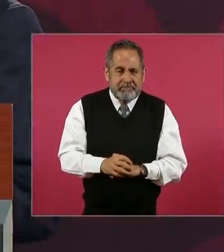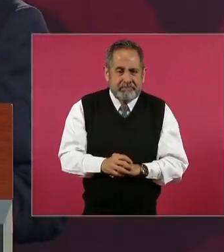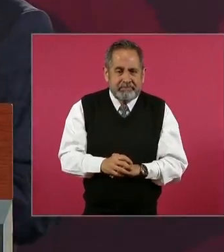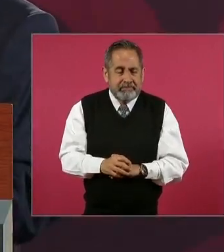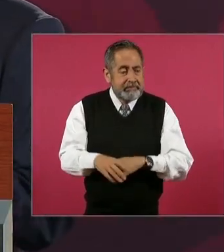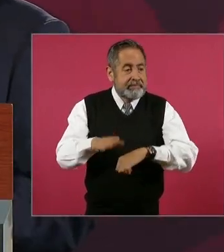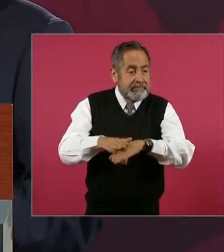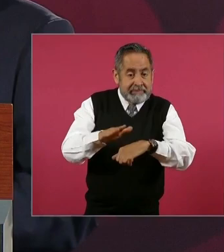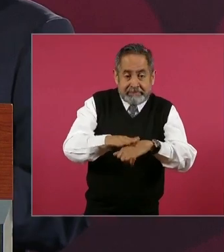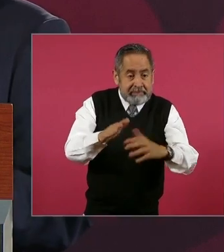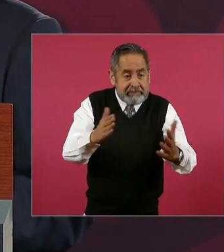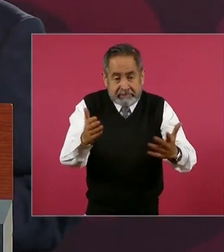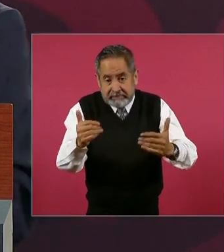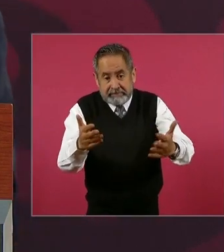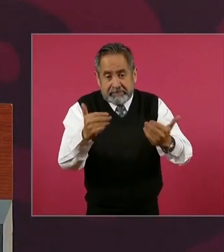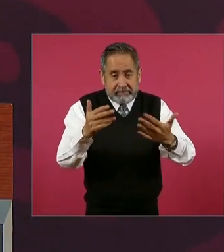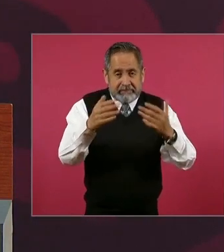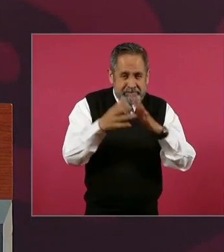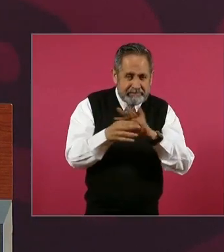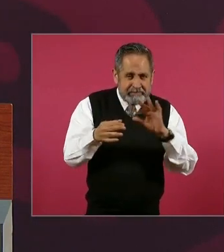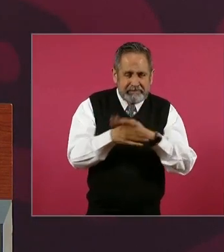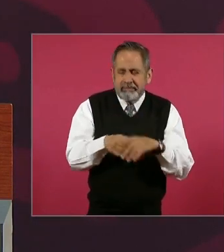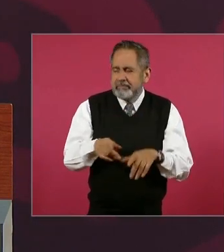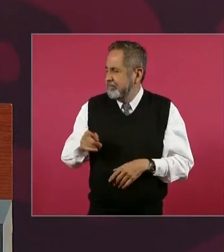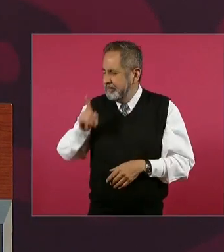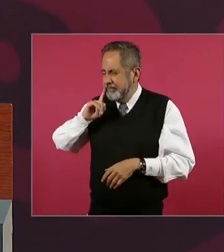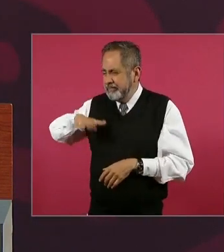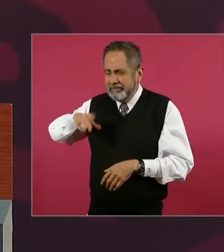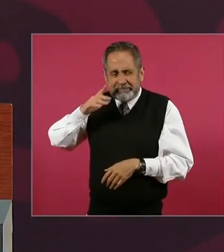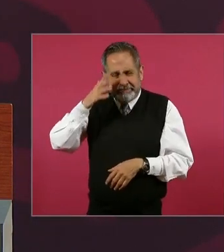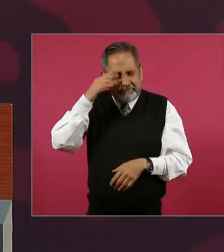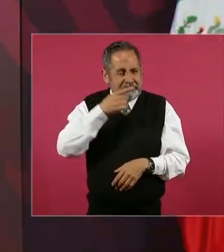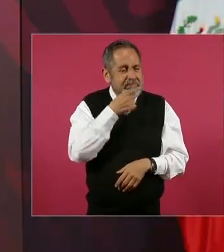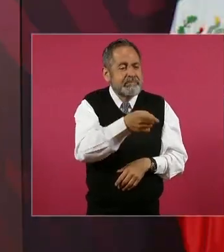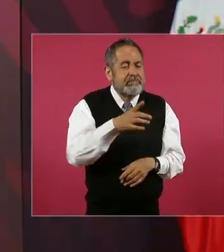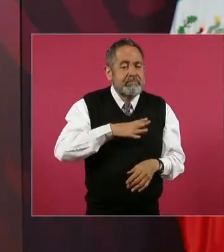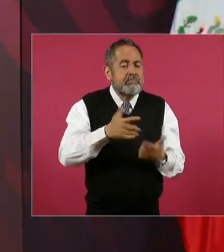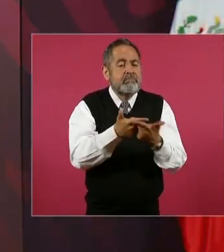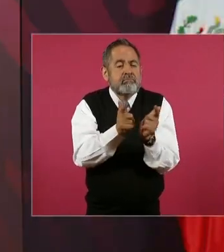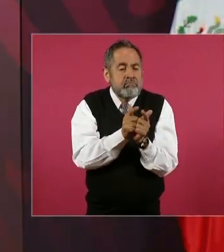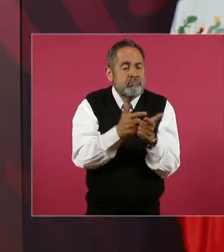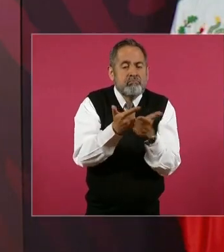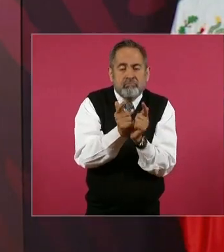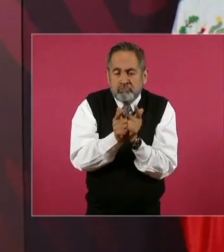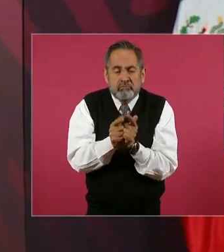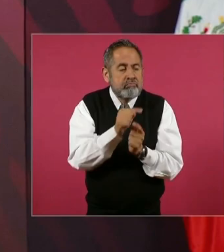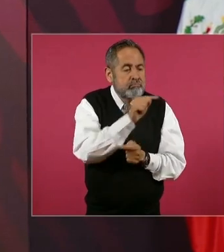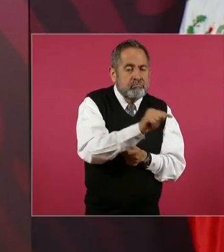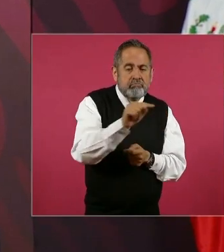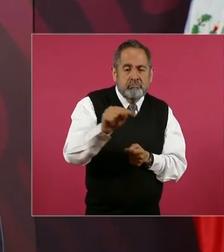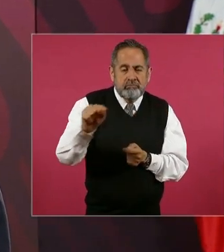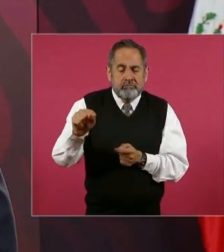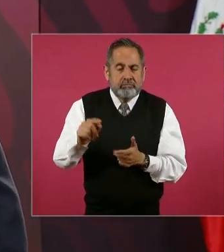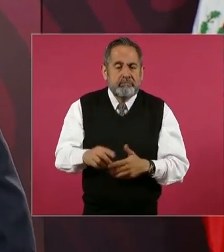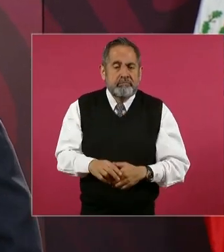llaman para decía una señora que tienen grupos